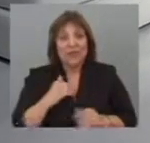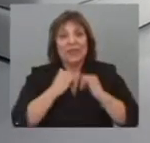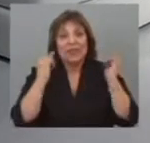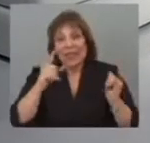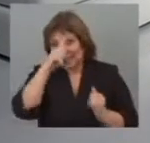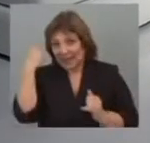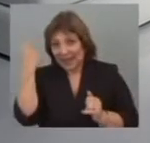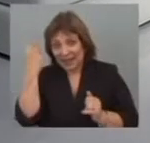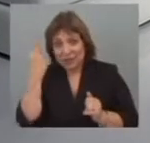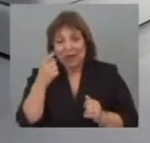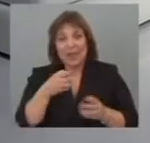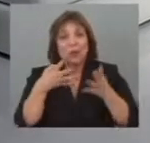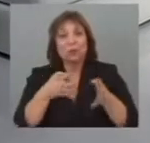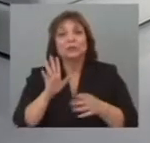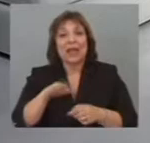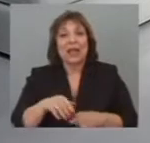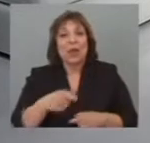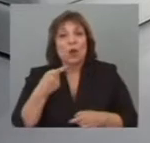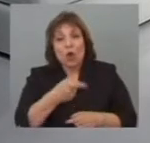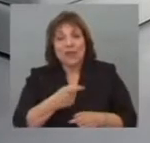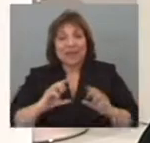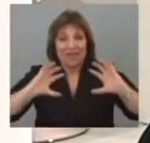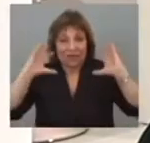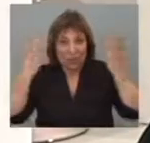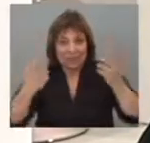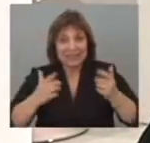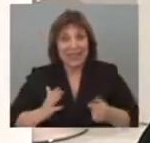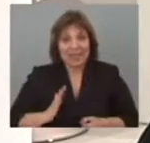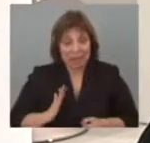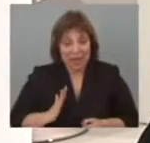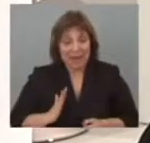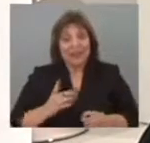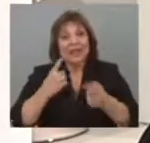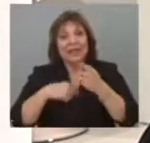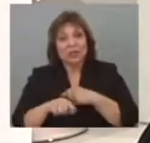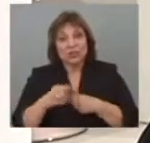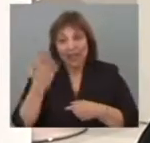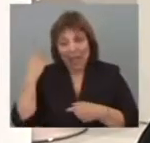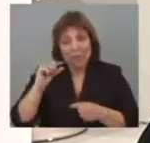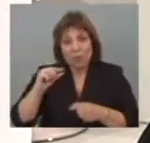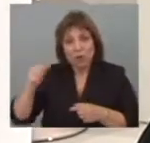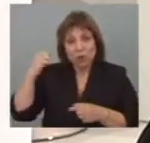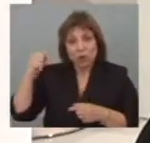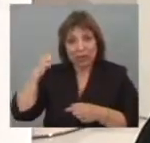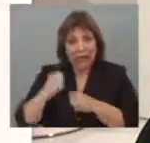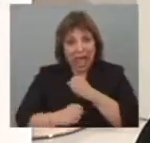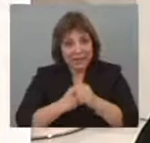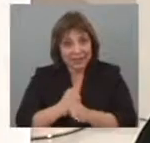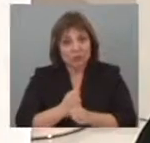Día Internacional de Lucha contra la Violencia hacia la Mujer y ya desde hace algunos años se da una